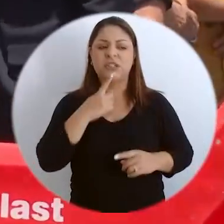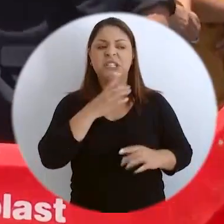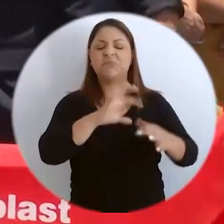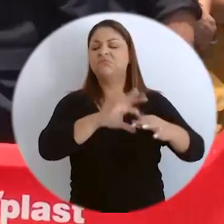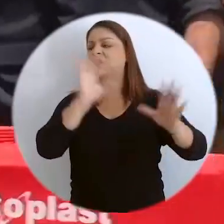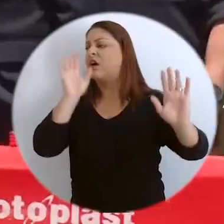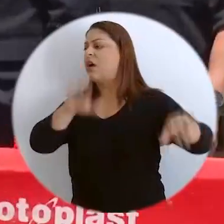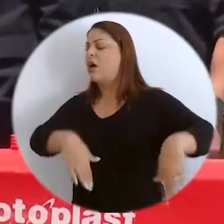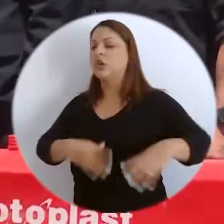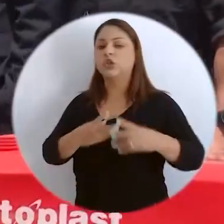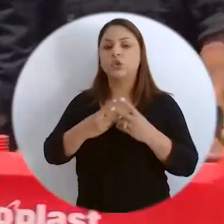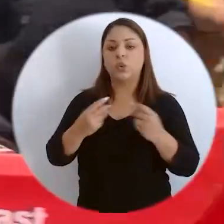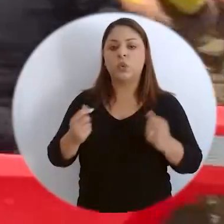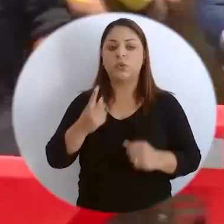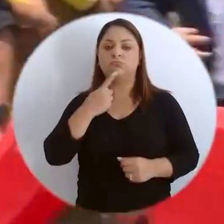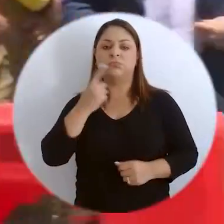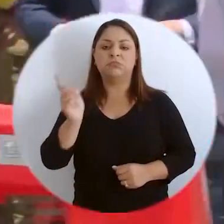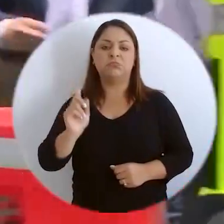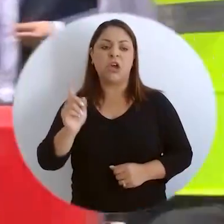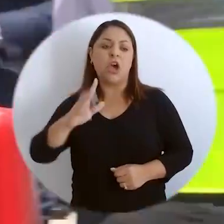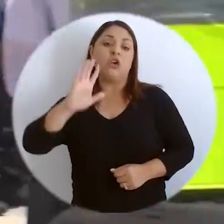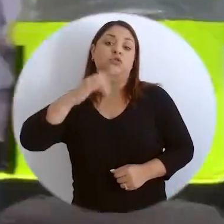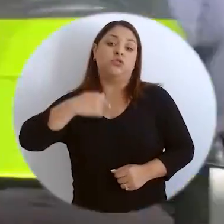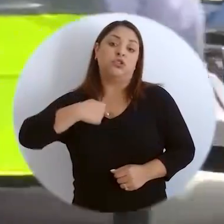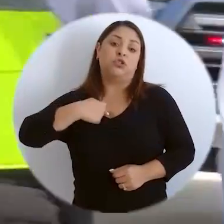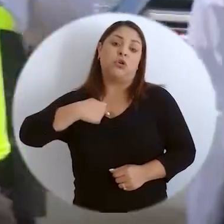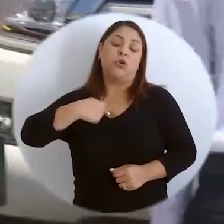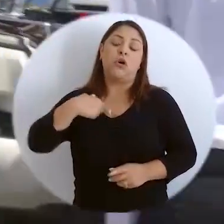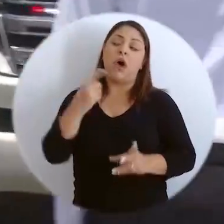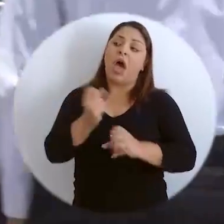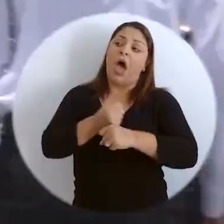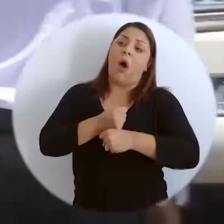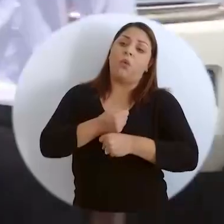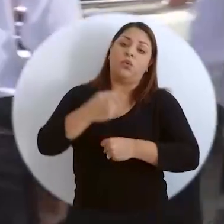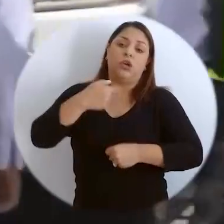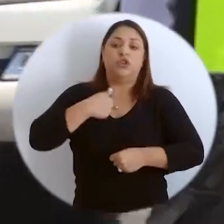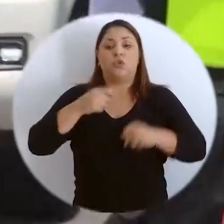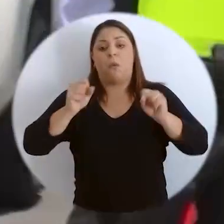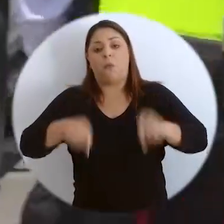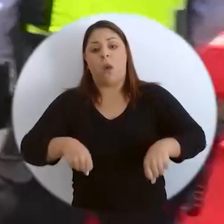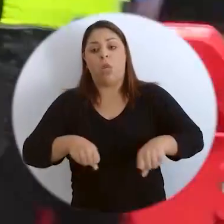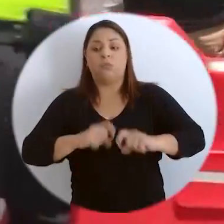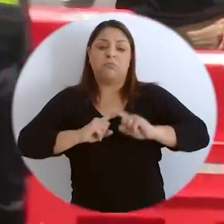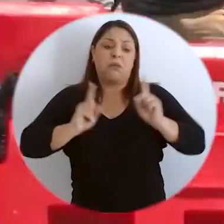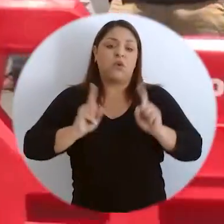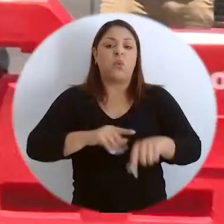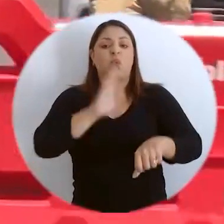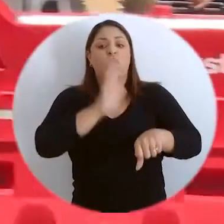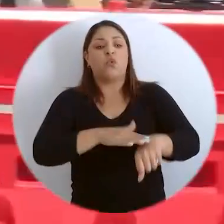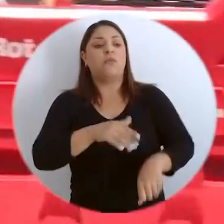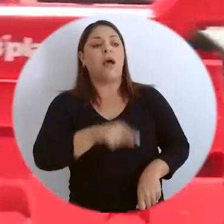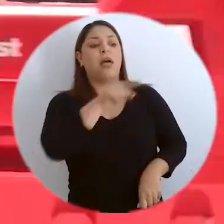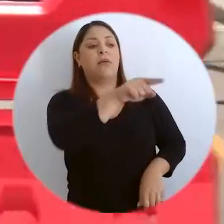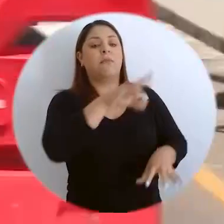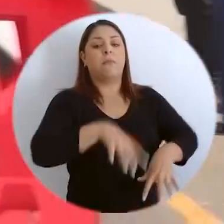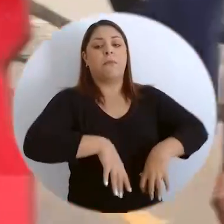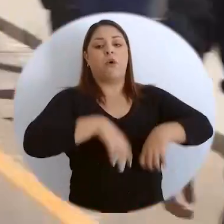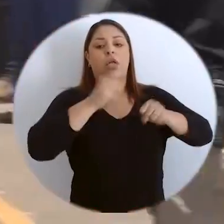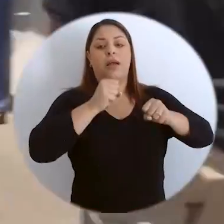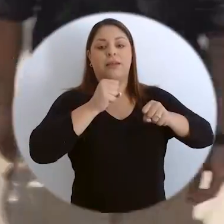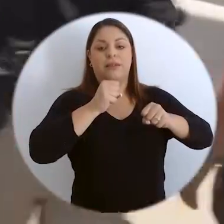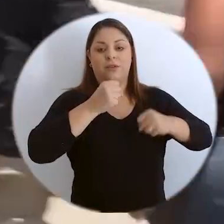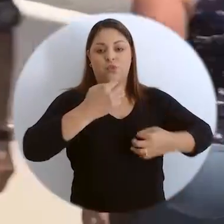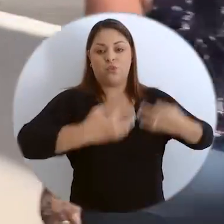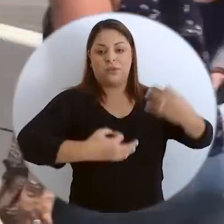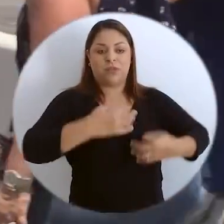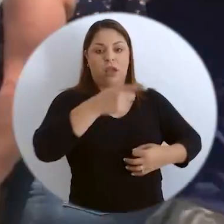decir, yo estoy haciendo lo que puedo, pero eso es culpa de uno de los poderes, ¿verdad? Entonces, deja en